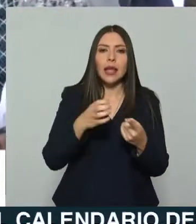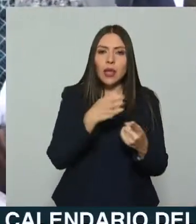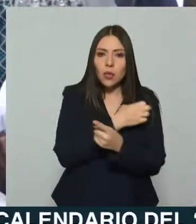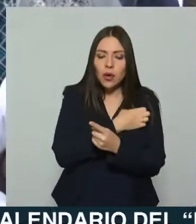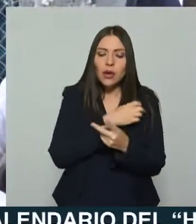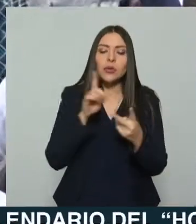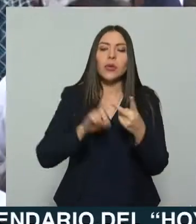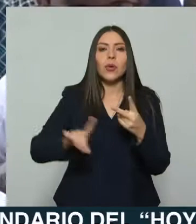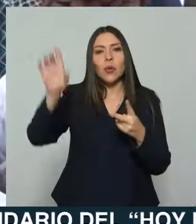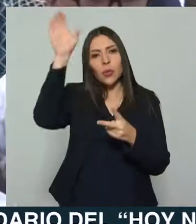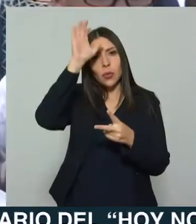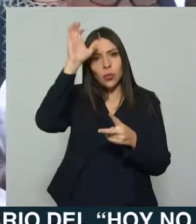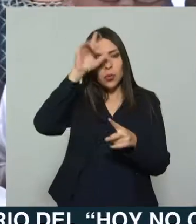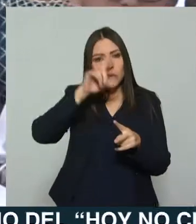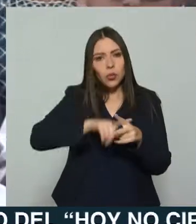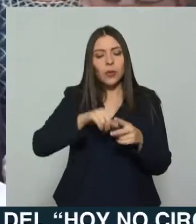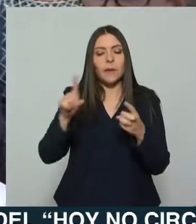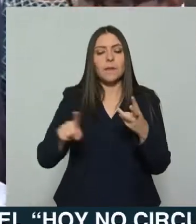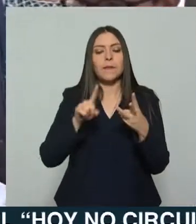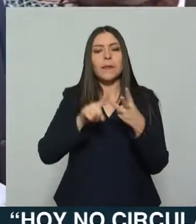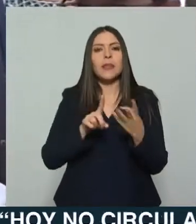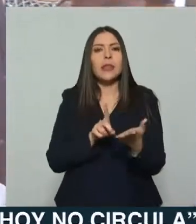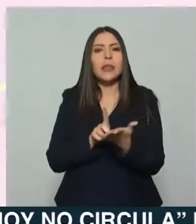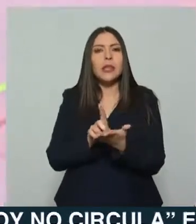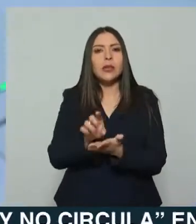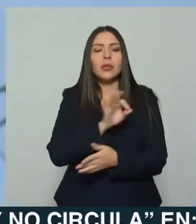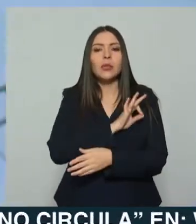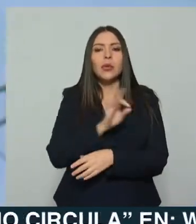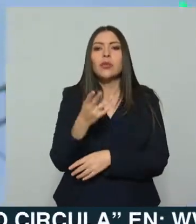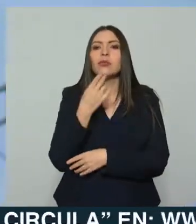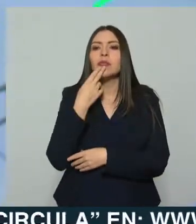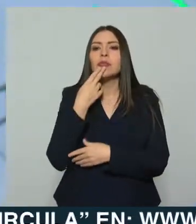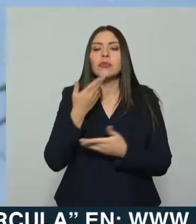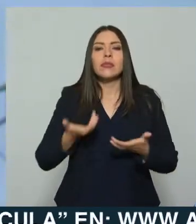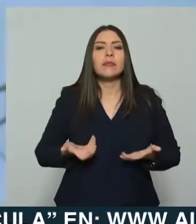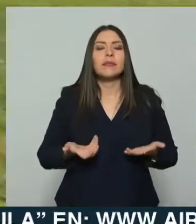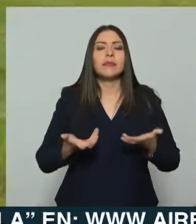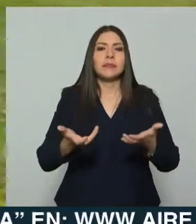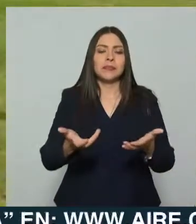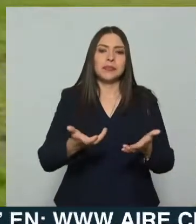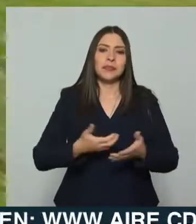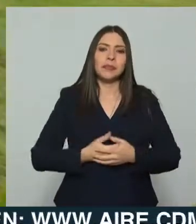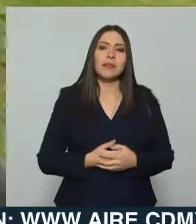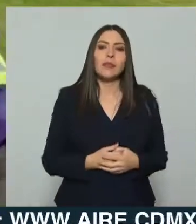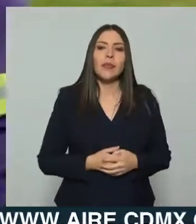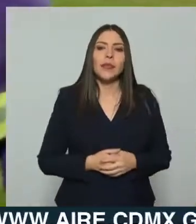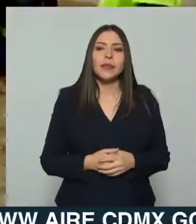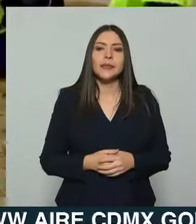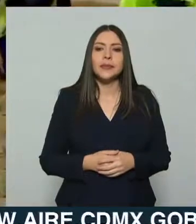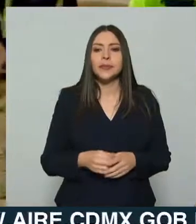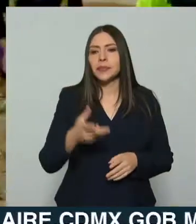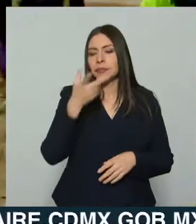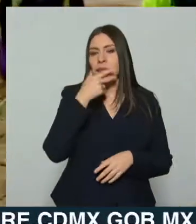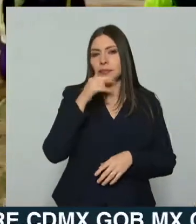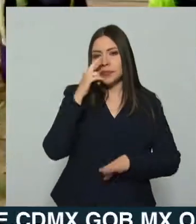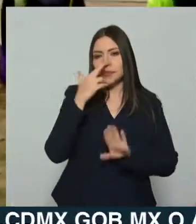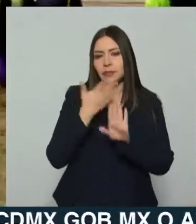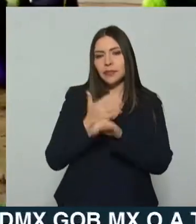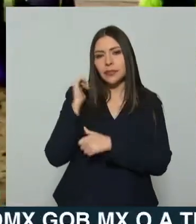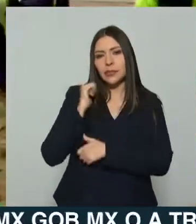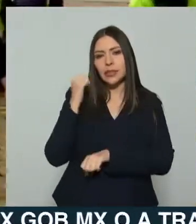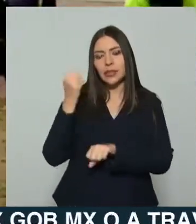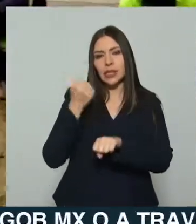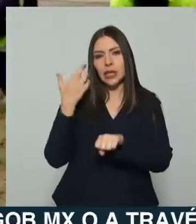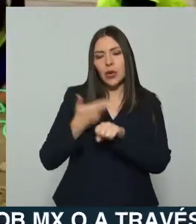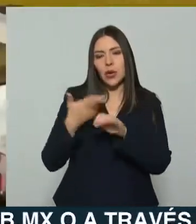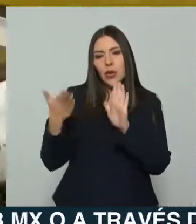cultura y el derecho al espacio público. En tanto, el secretario de Obras y Servicios de la Ciudad de México, Jesús